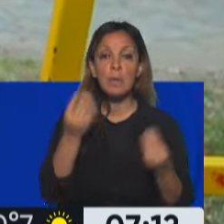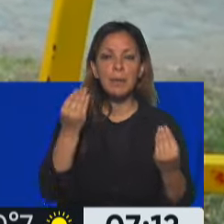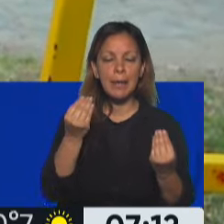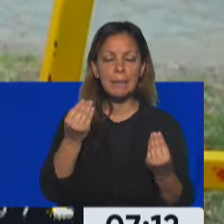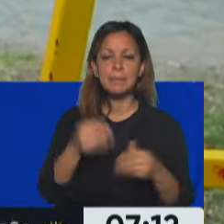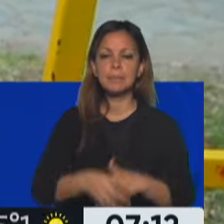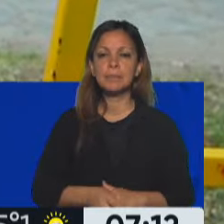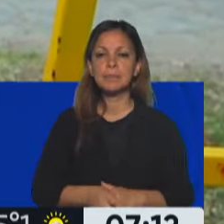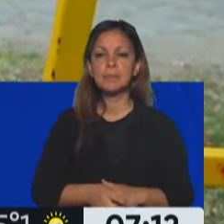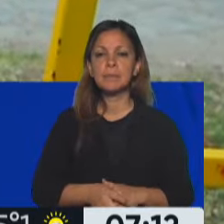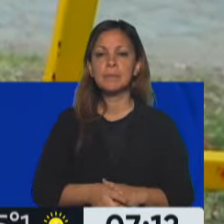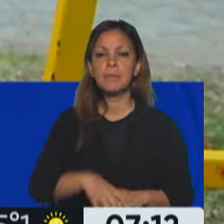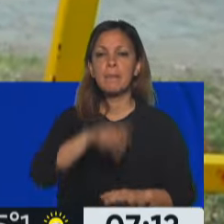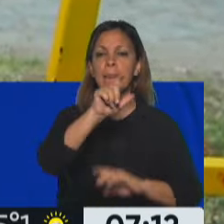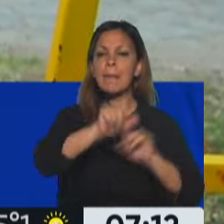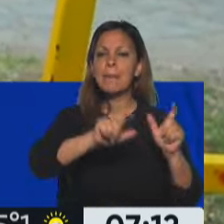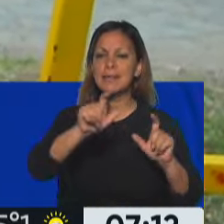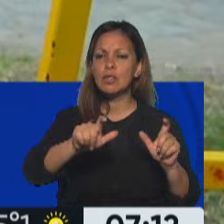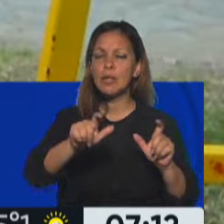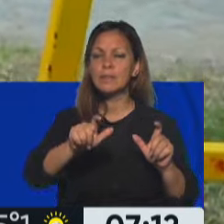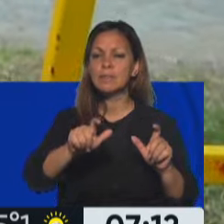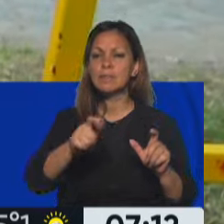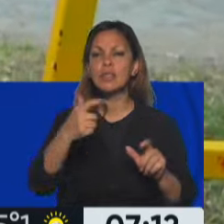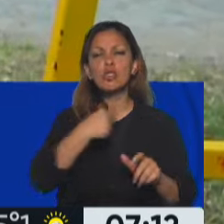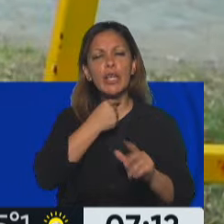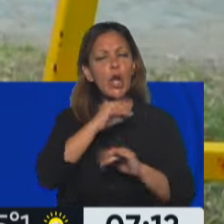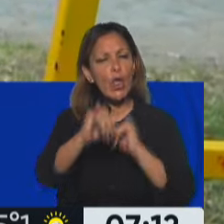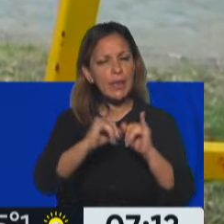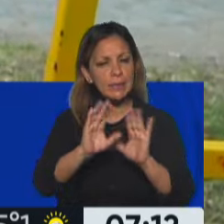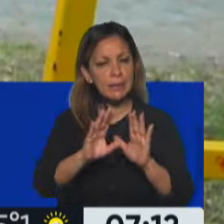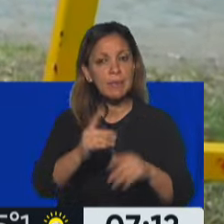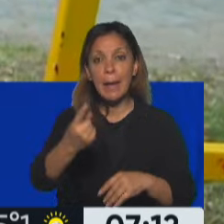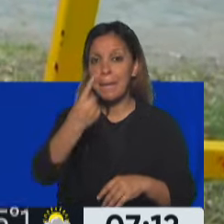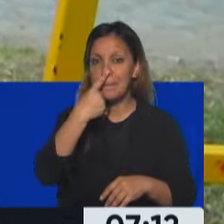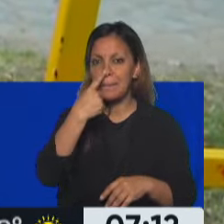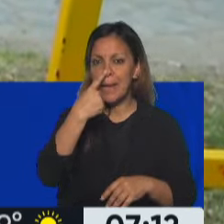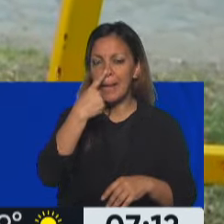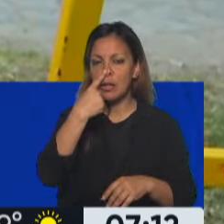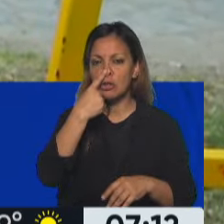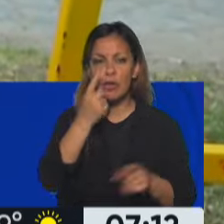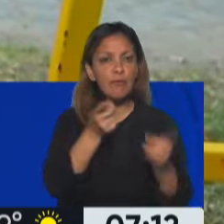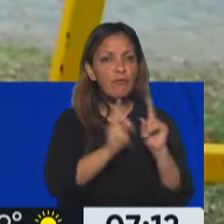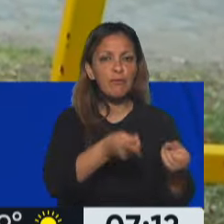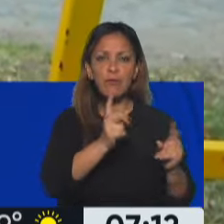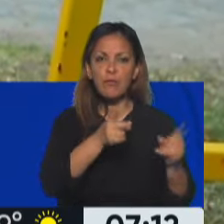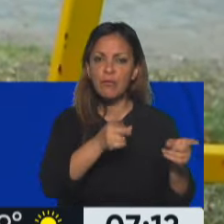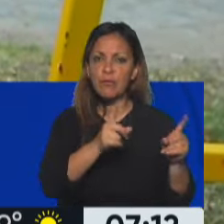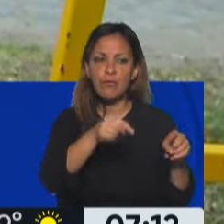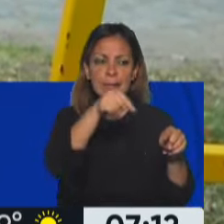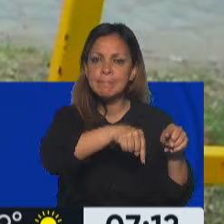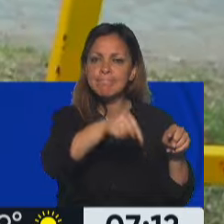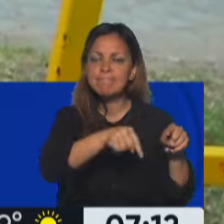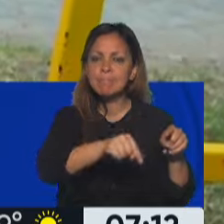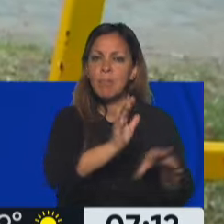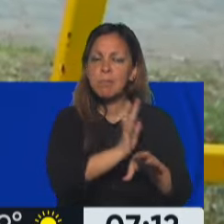dar con, bueno, personas, señales, porque este dato lo quiero decir, los perros siguen marcando señales de que podría haber